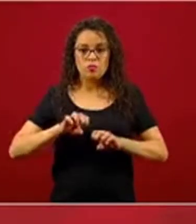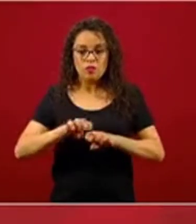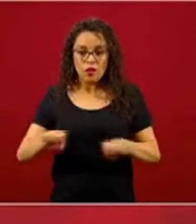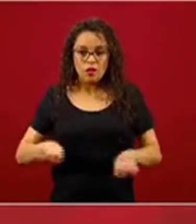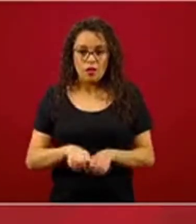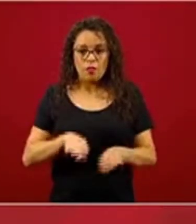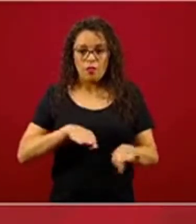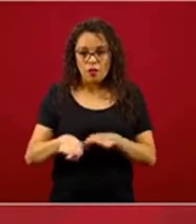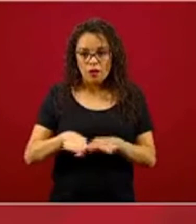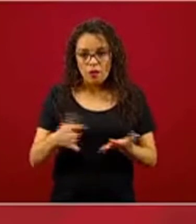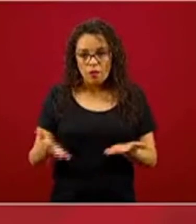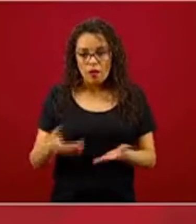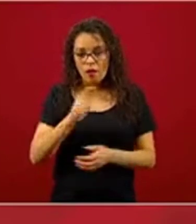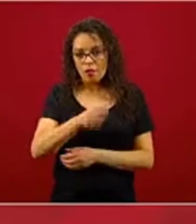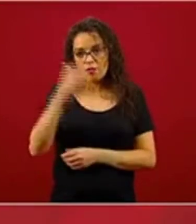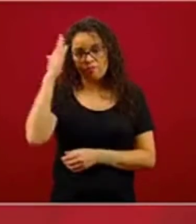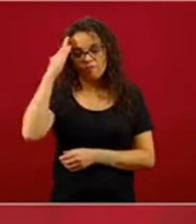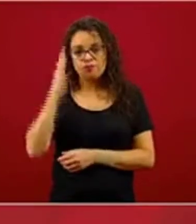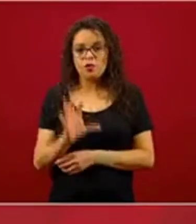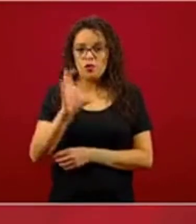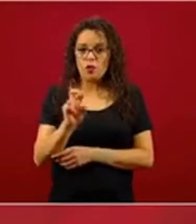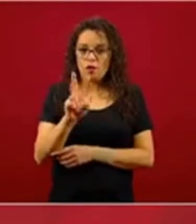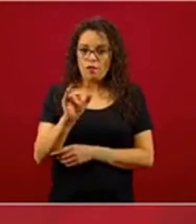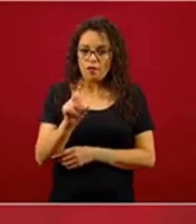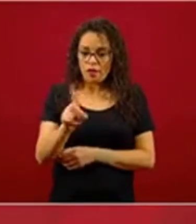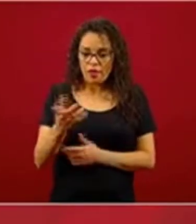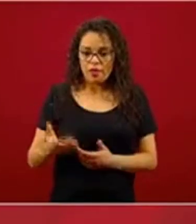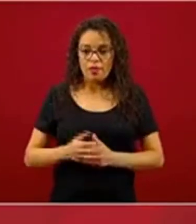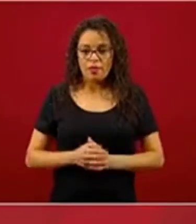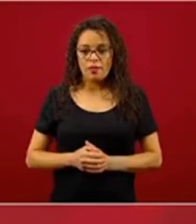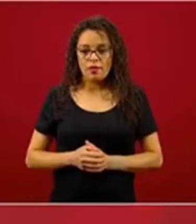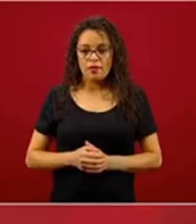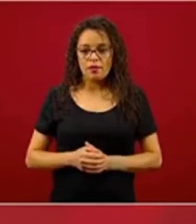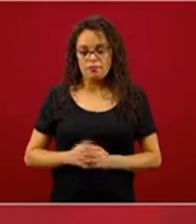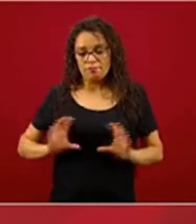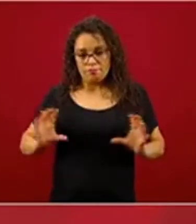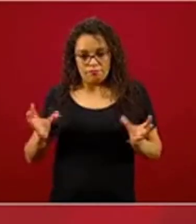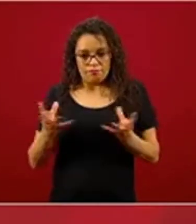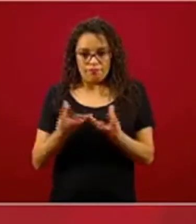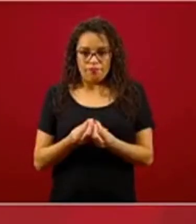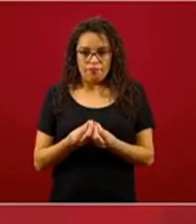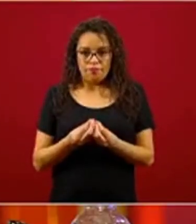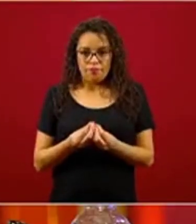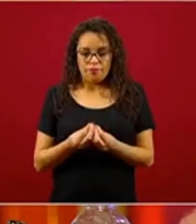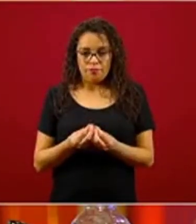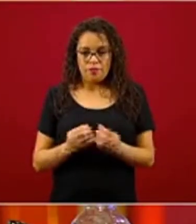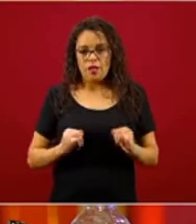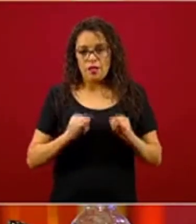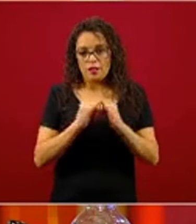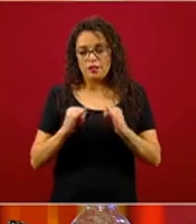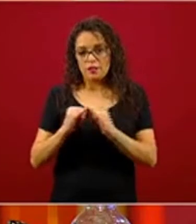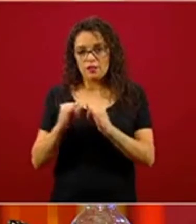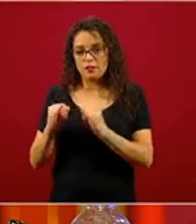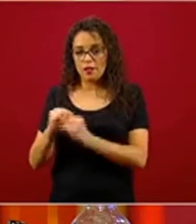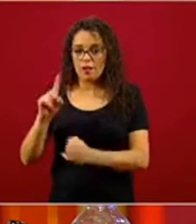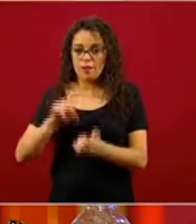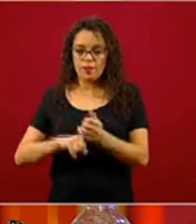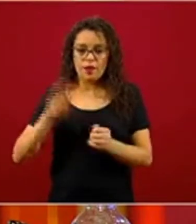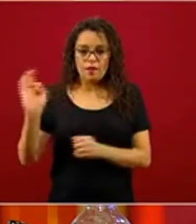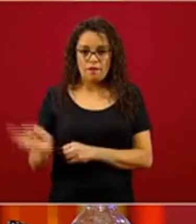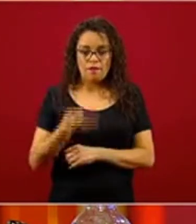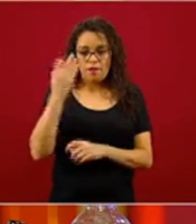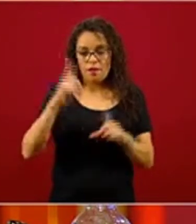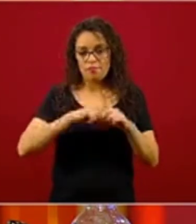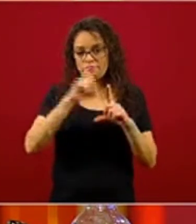COVID, y que tiene el mando unificado de todas las instituciones federales que trabajamos en